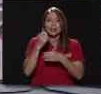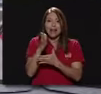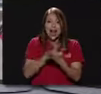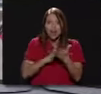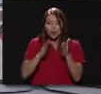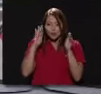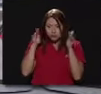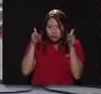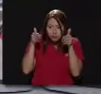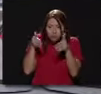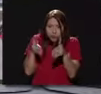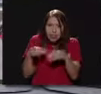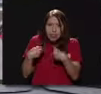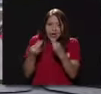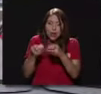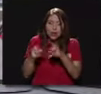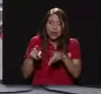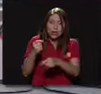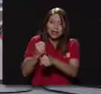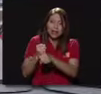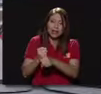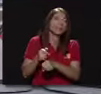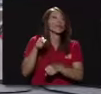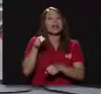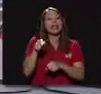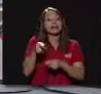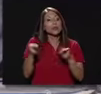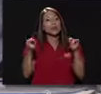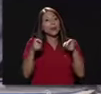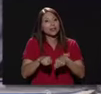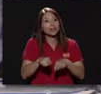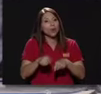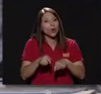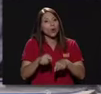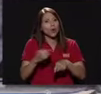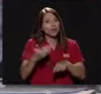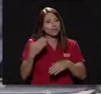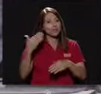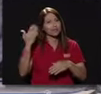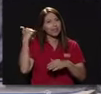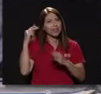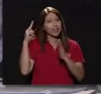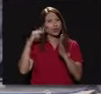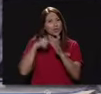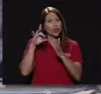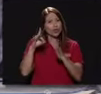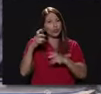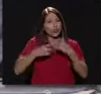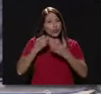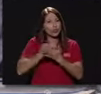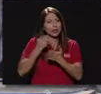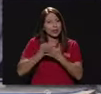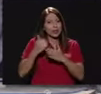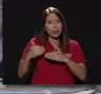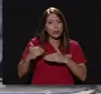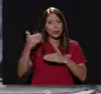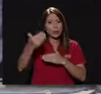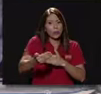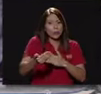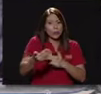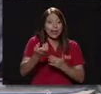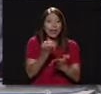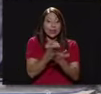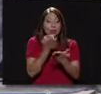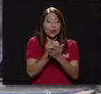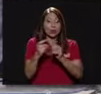concretarse en el asunto del empleo. Entonces, esto pasó después de la crisis financiera internacional del 2008, las economías de